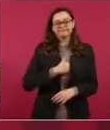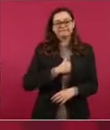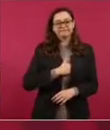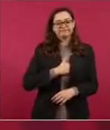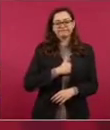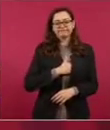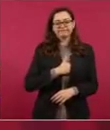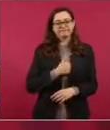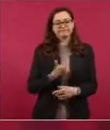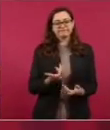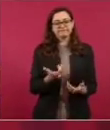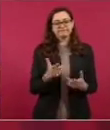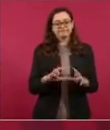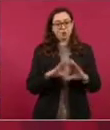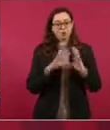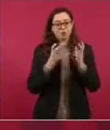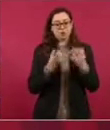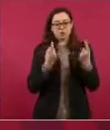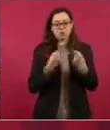de la música,